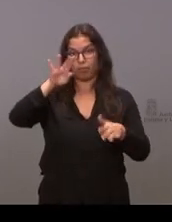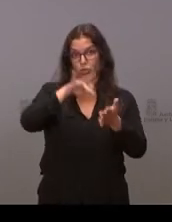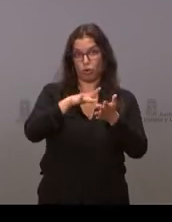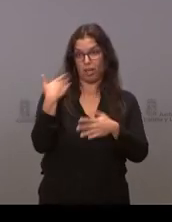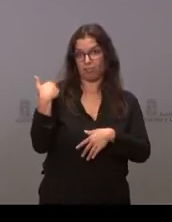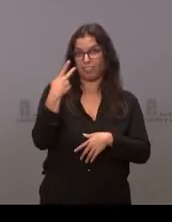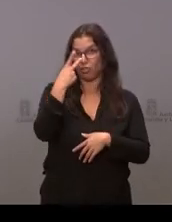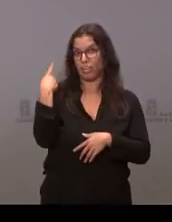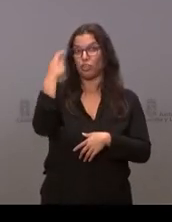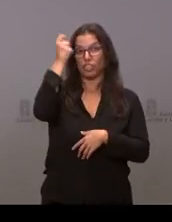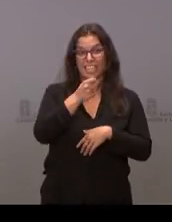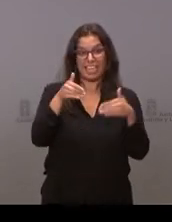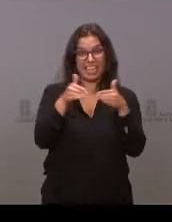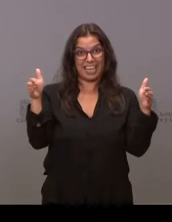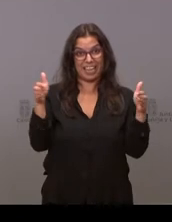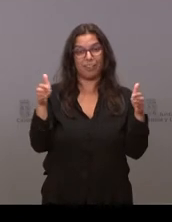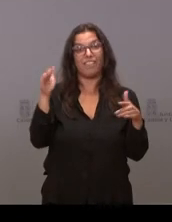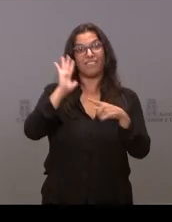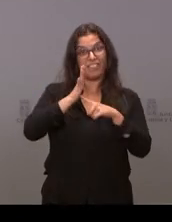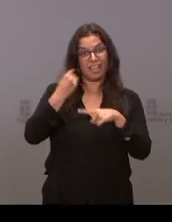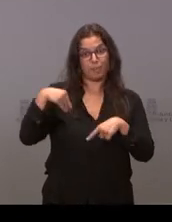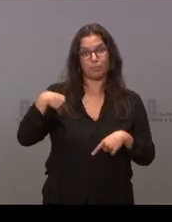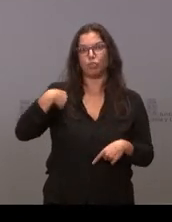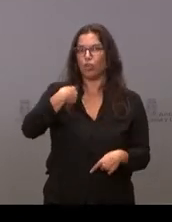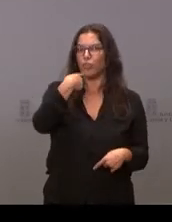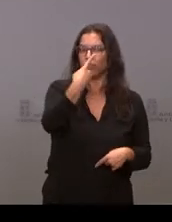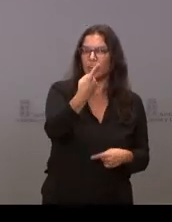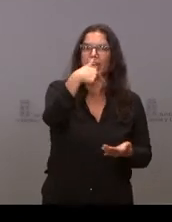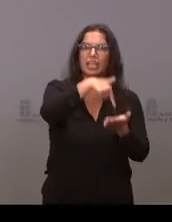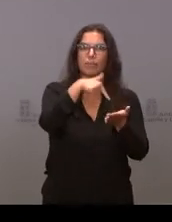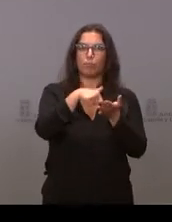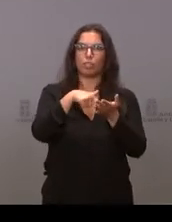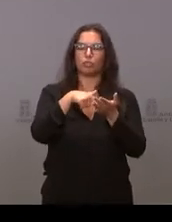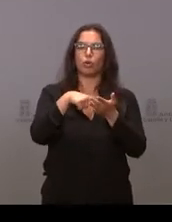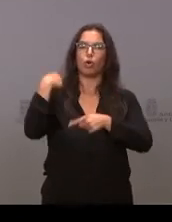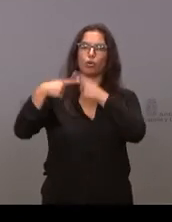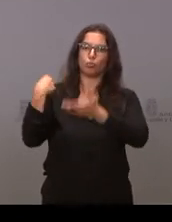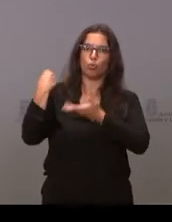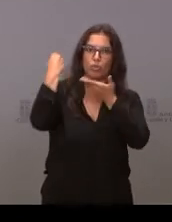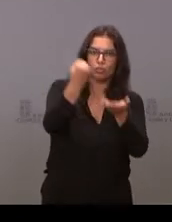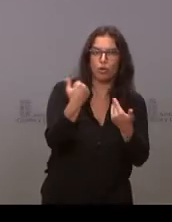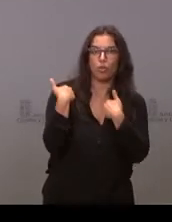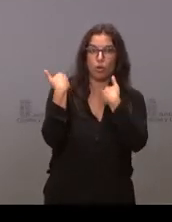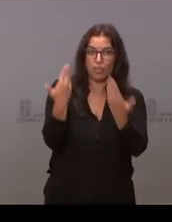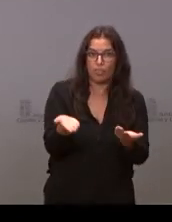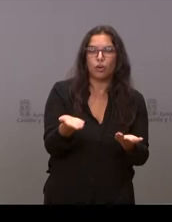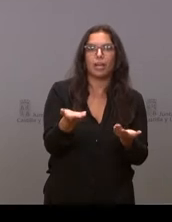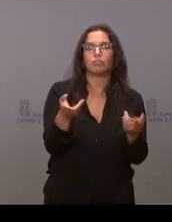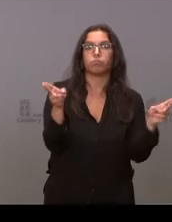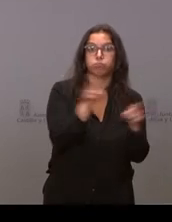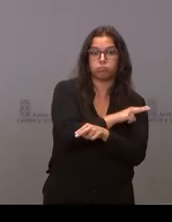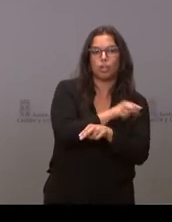feria, anuncié la supresión del impuesto de sucesiones y donaciones. Hoy es algo